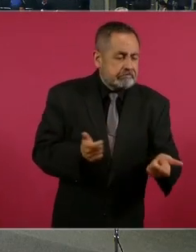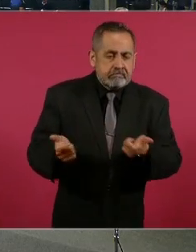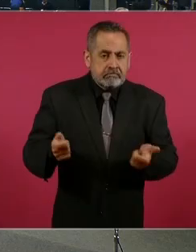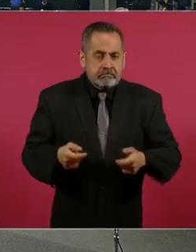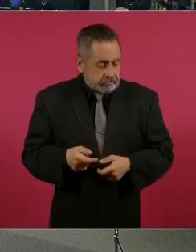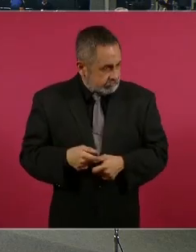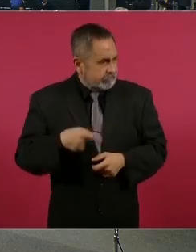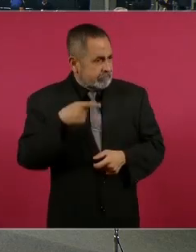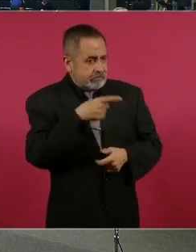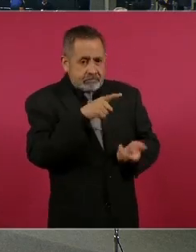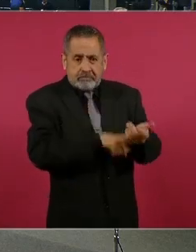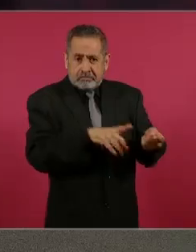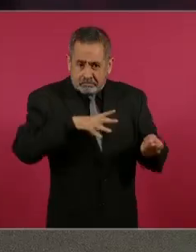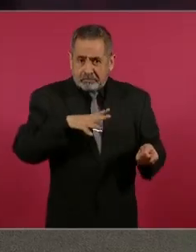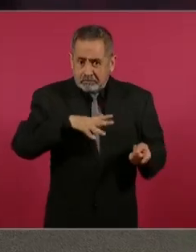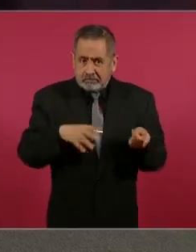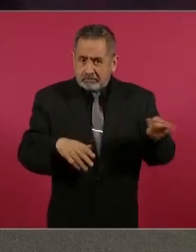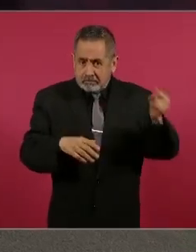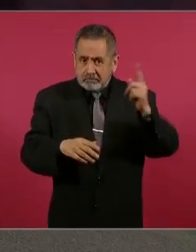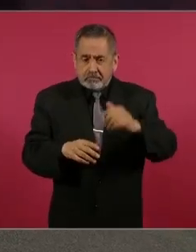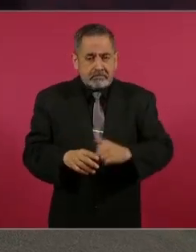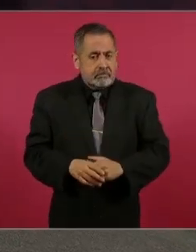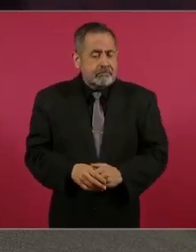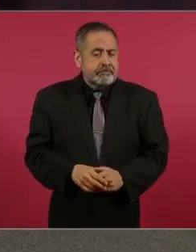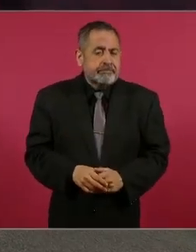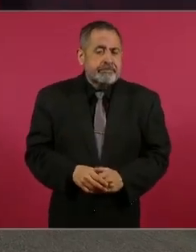Cabildeo. Cabildero.